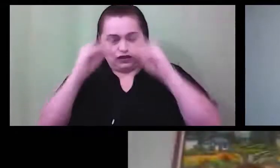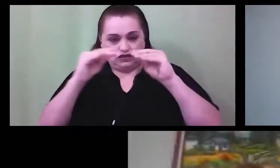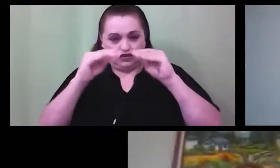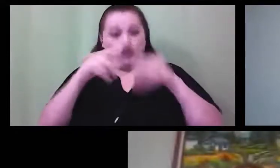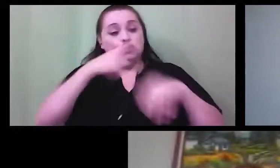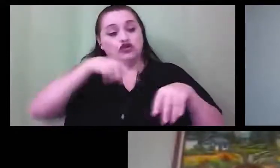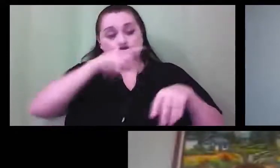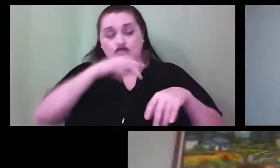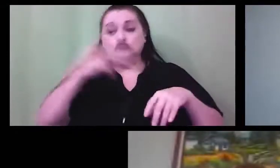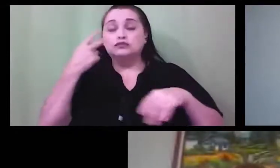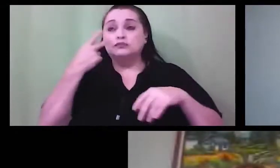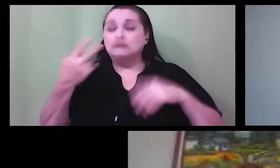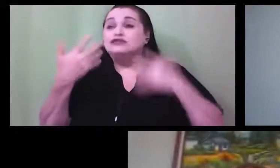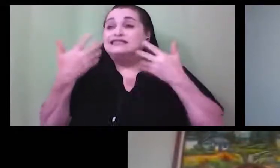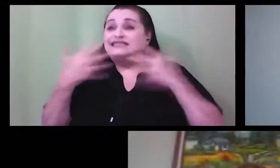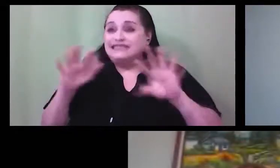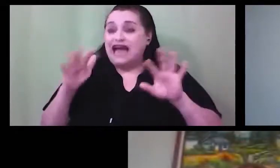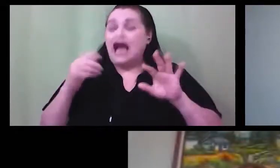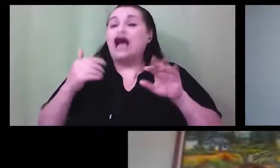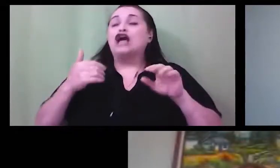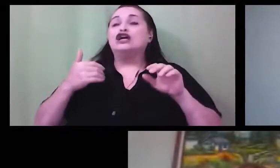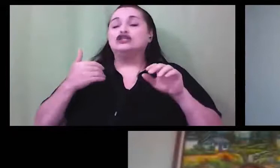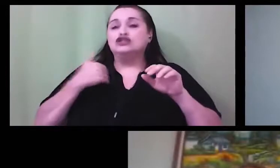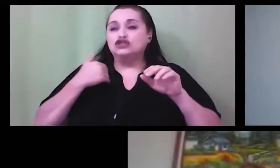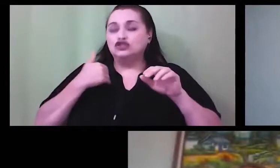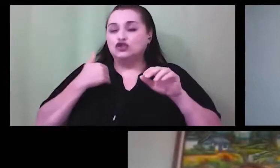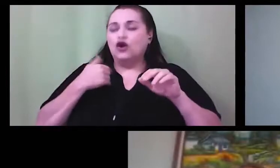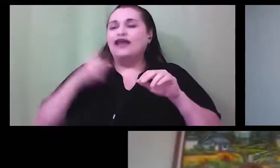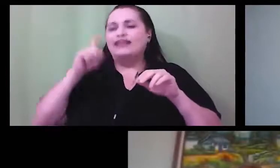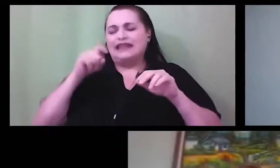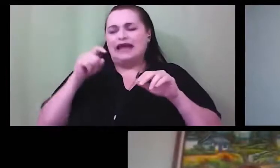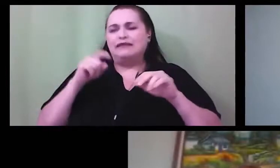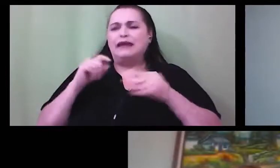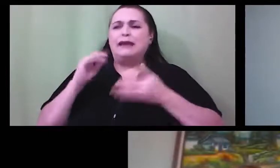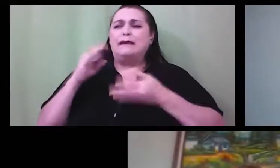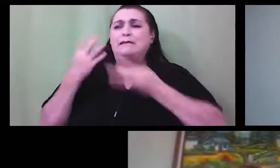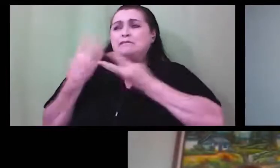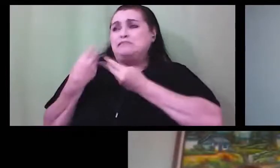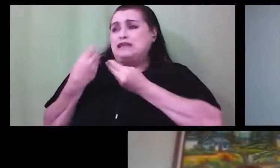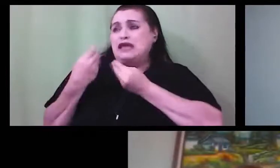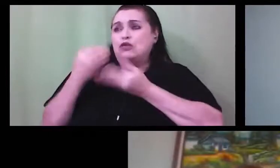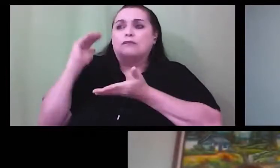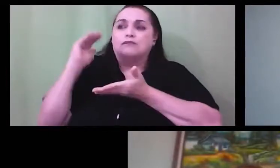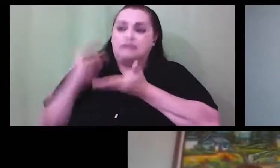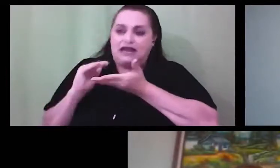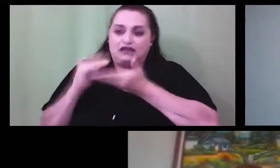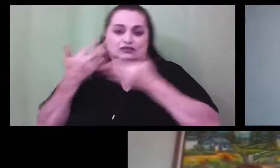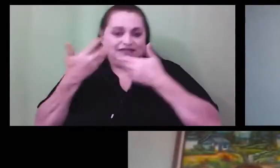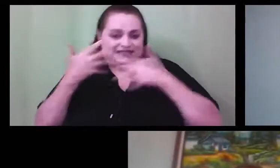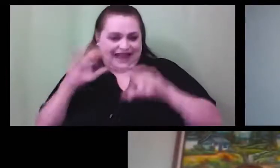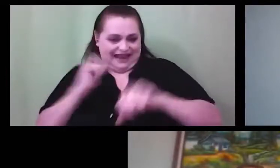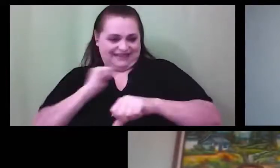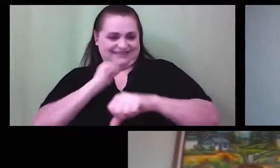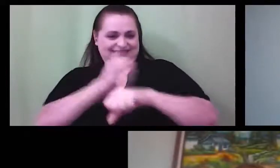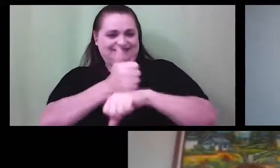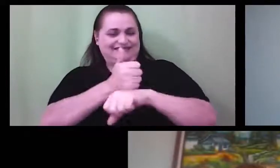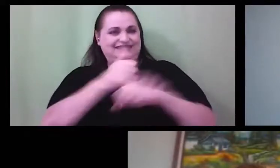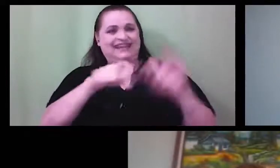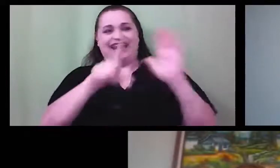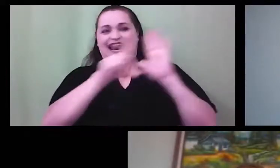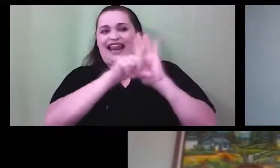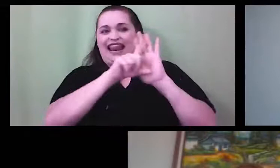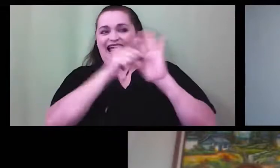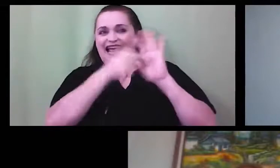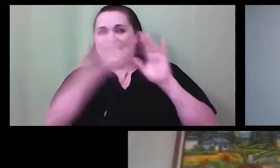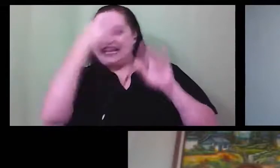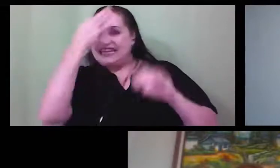vemos que ya yo tenía que bajar un poquito ese temor. ¿Por qué? Porque ya está establecido a nivel de